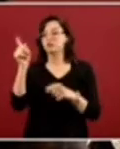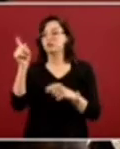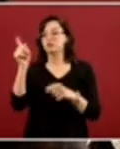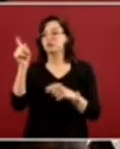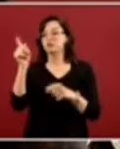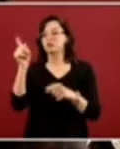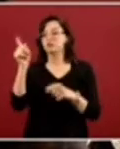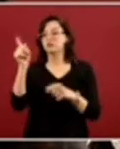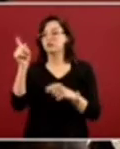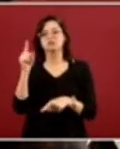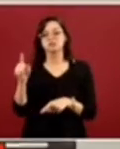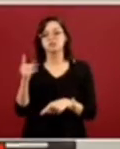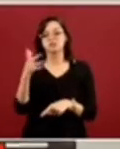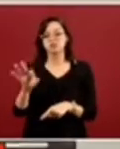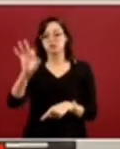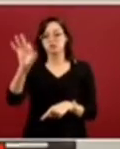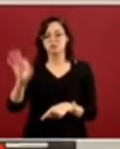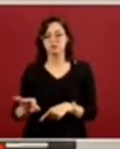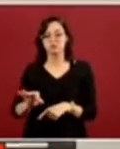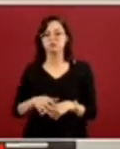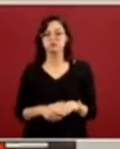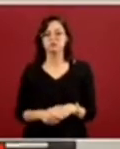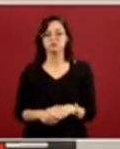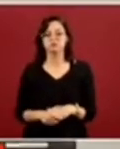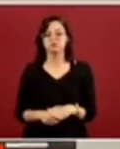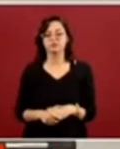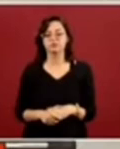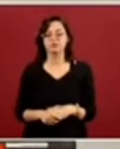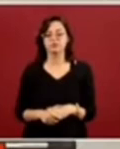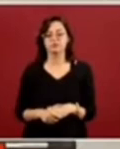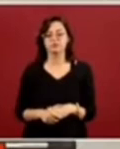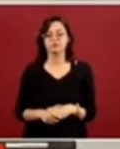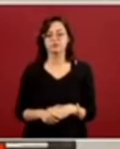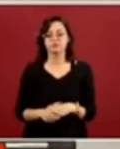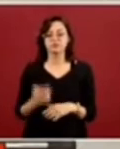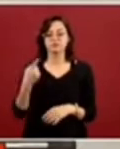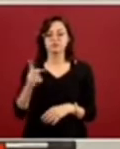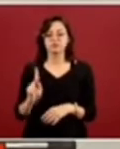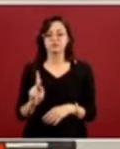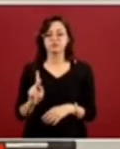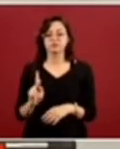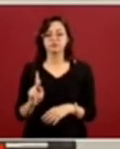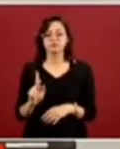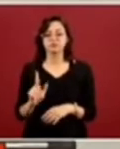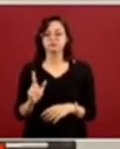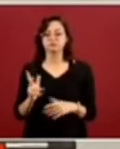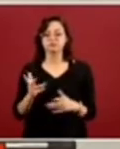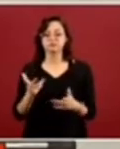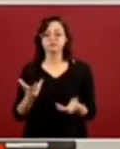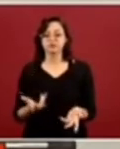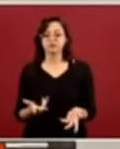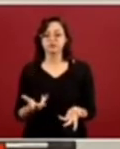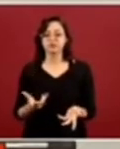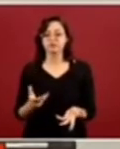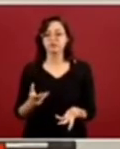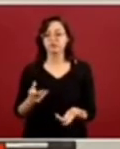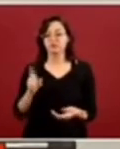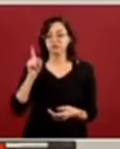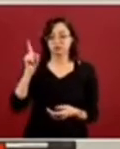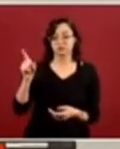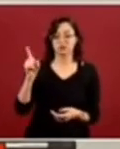cifra por ahí del 10%, pero en particular de lo que ha ocurrido en Coahuila, que